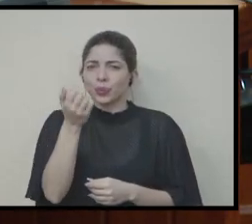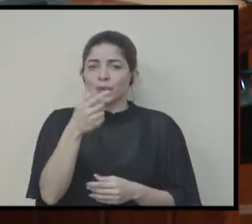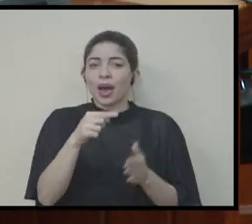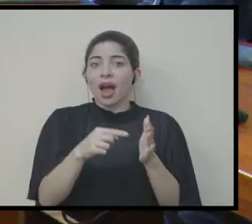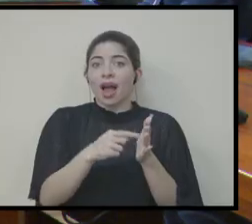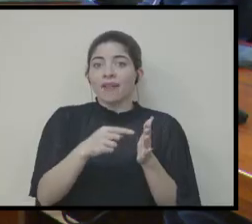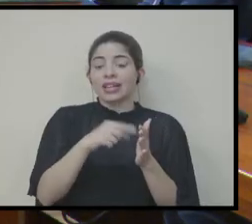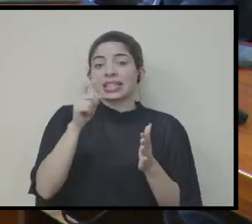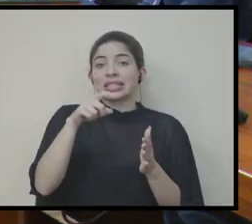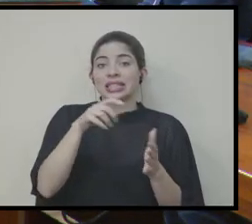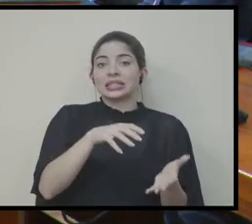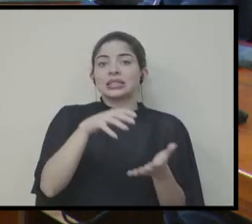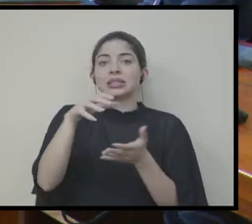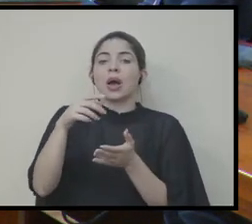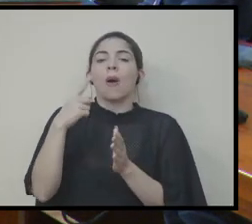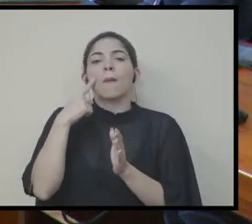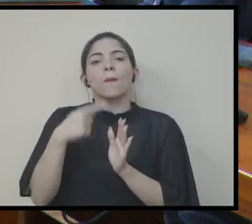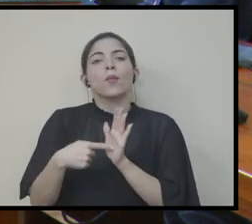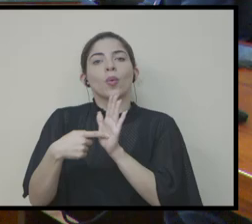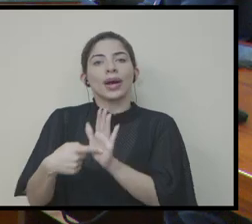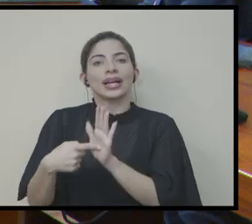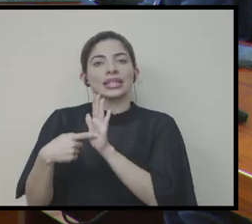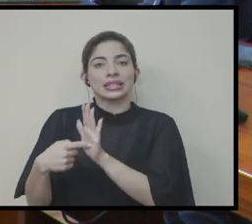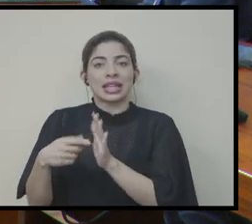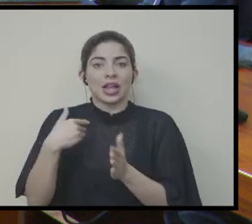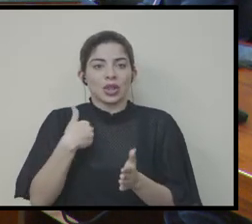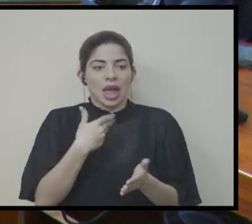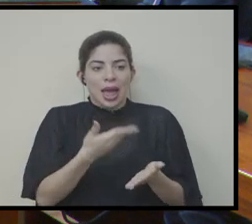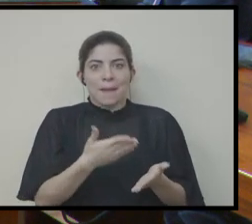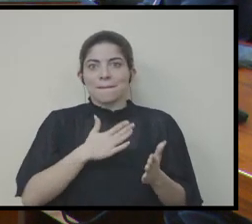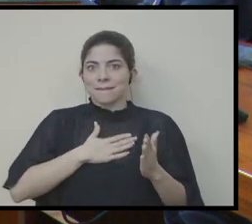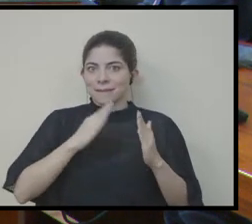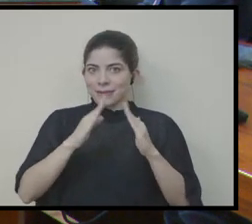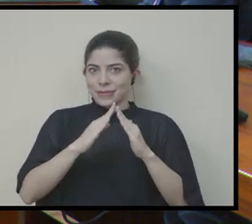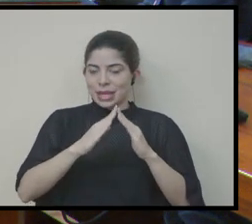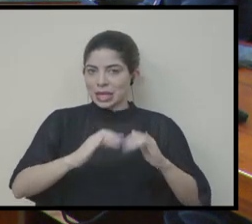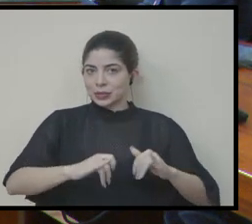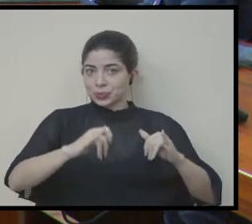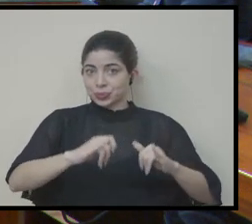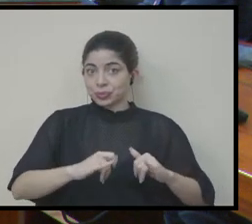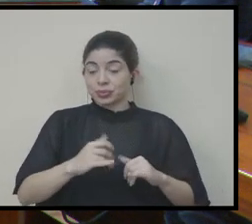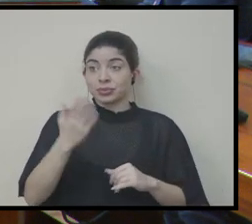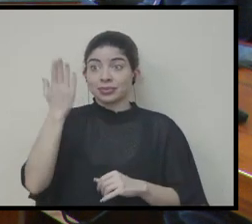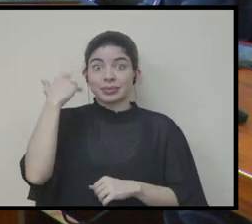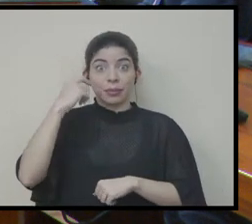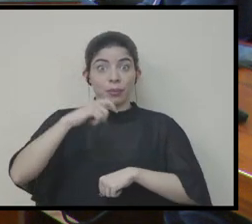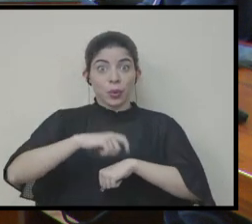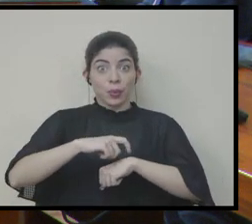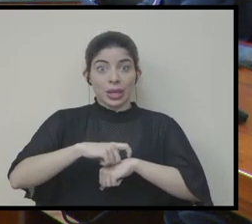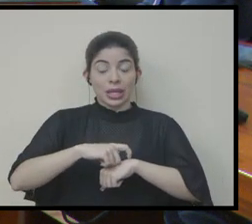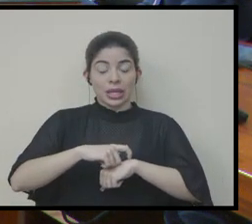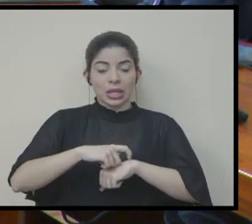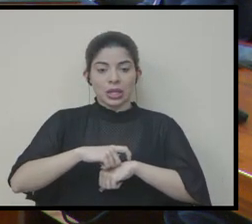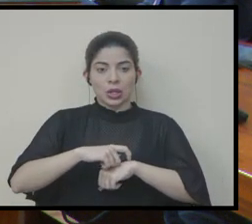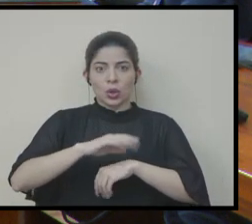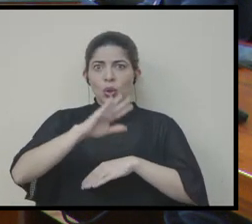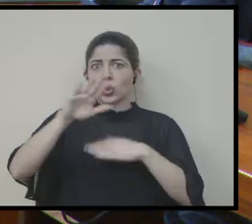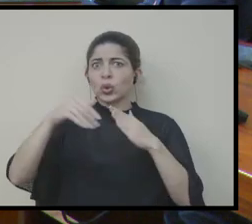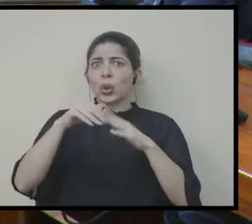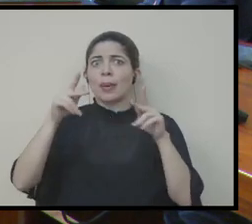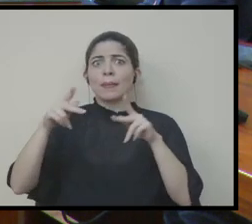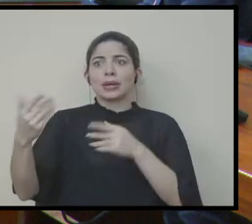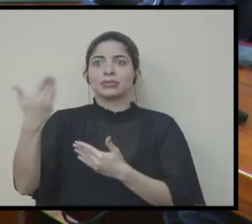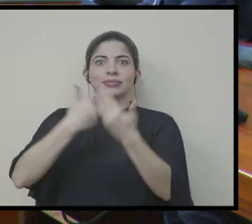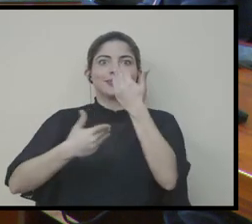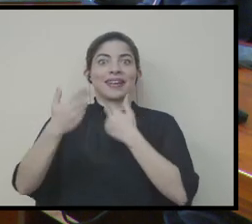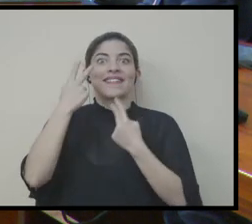veces tengo que llevar muestras a restaurantes y así, entonces lo tengo ahí en mi casa. Desde eso, de repente, todo el mundo me visita